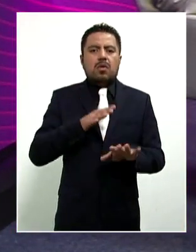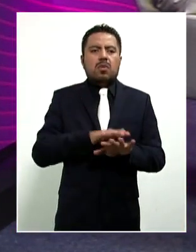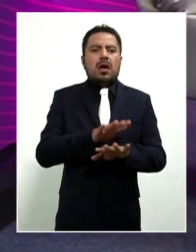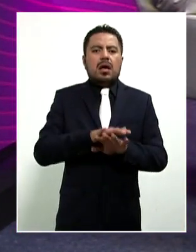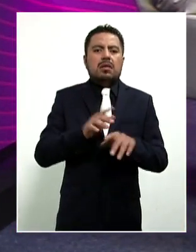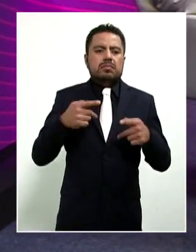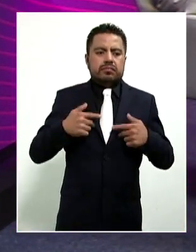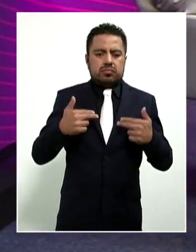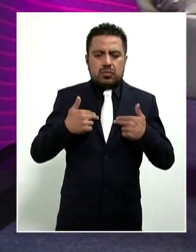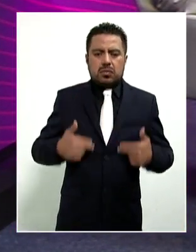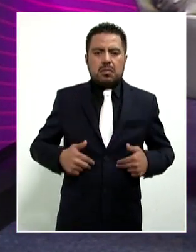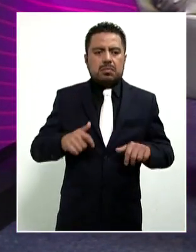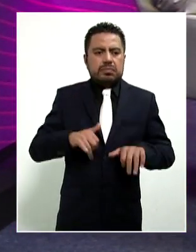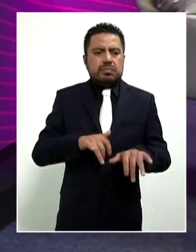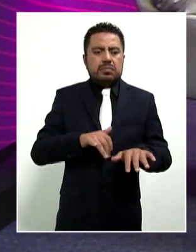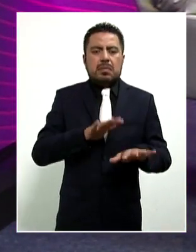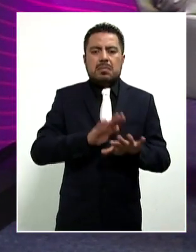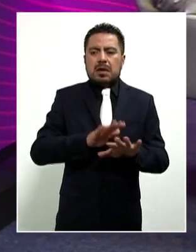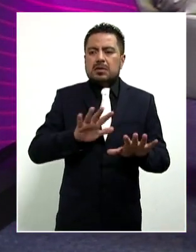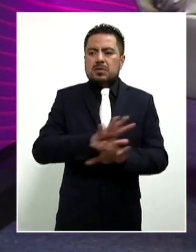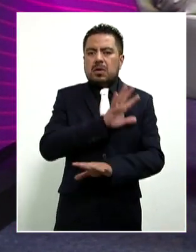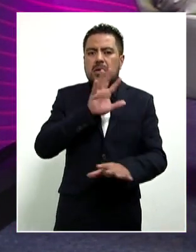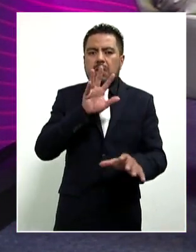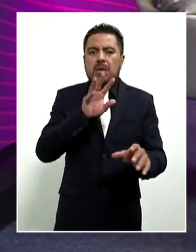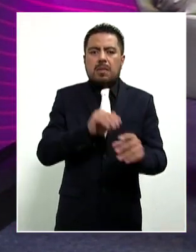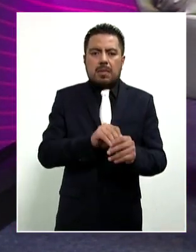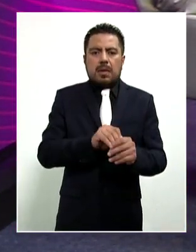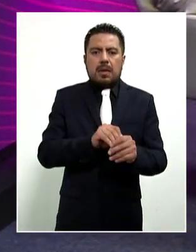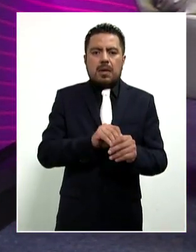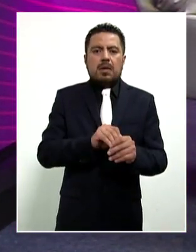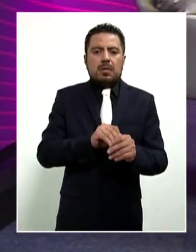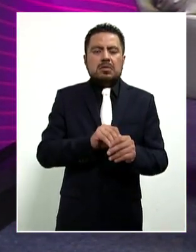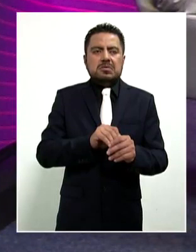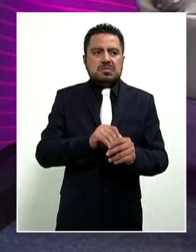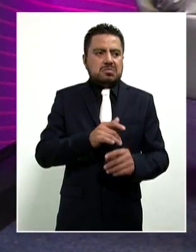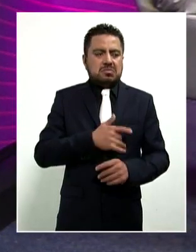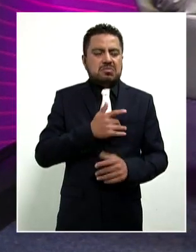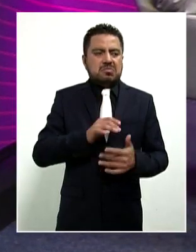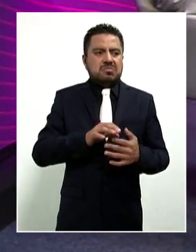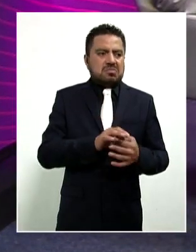movilidad humana de una manera mucho más completa y coherente.